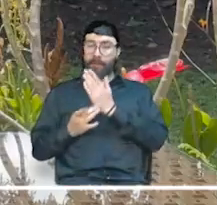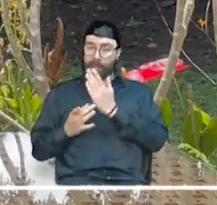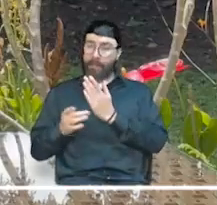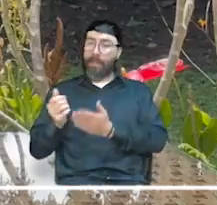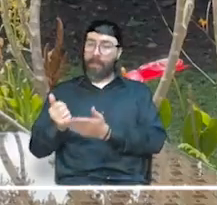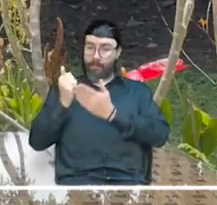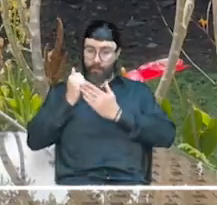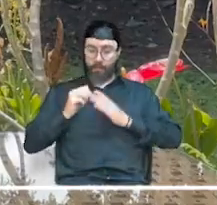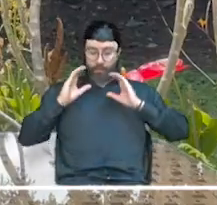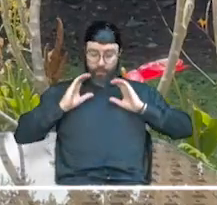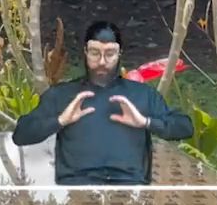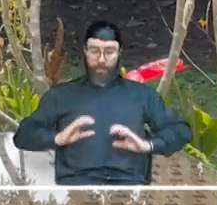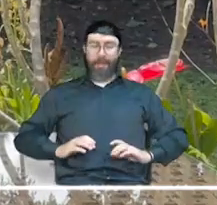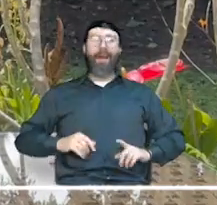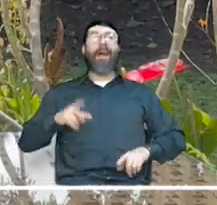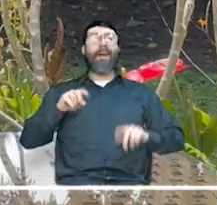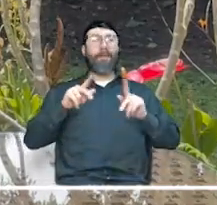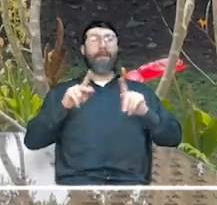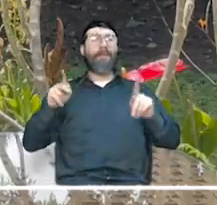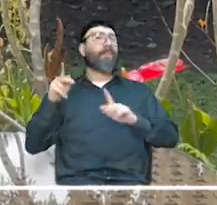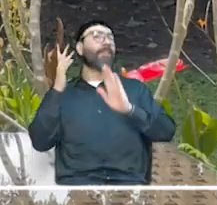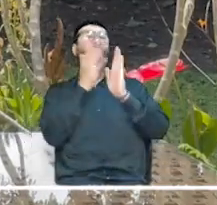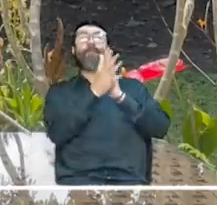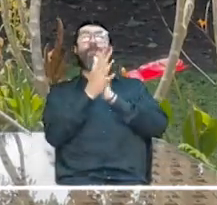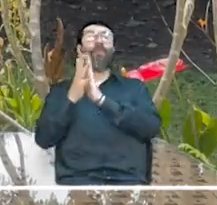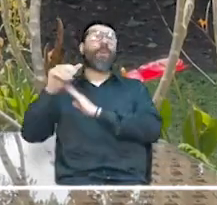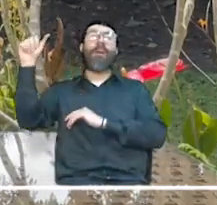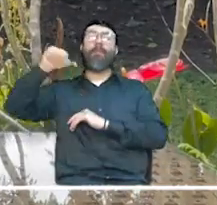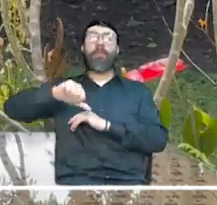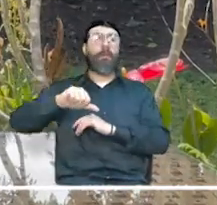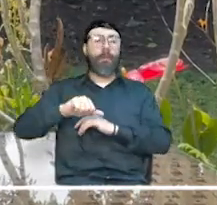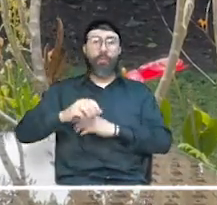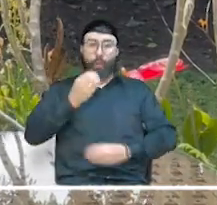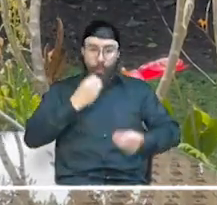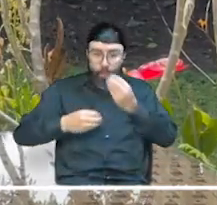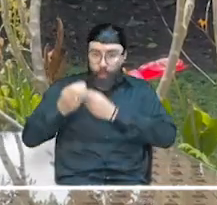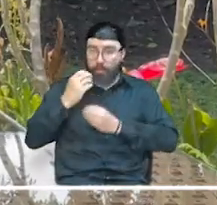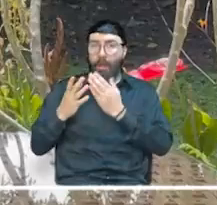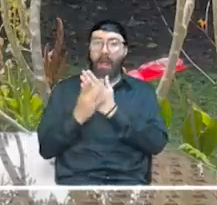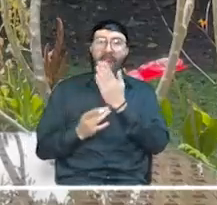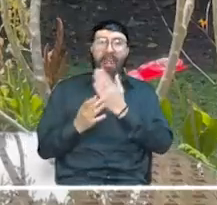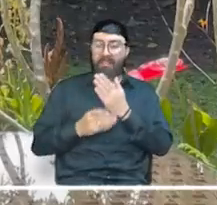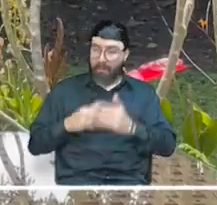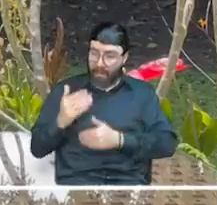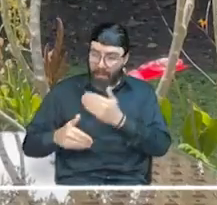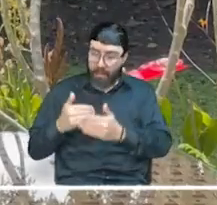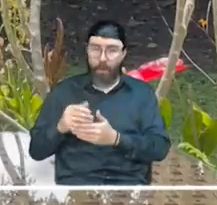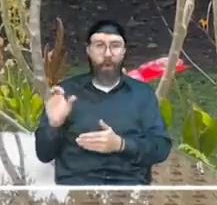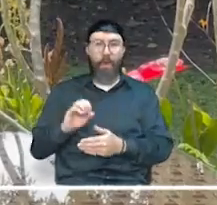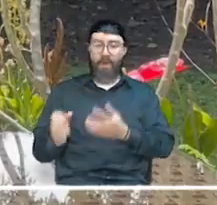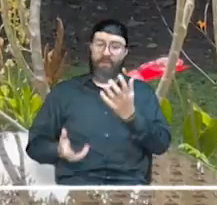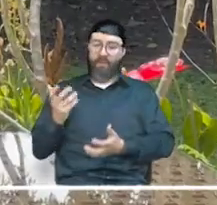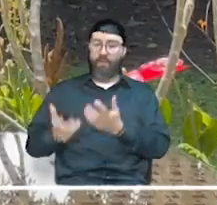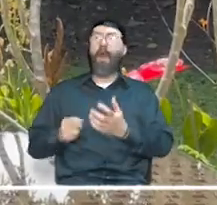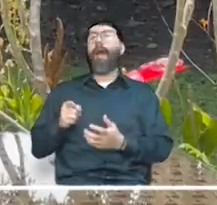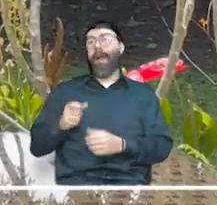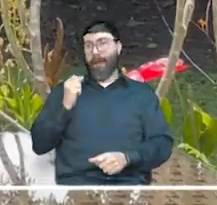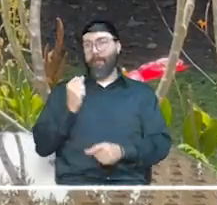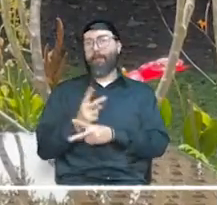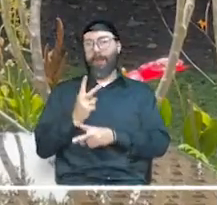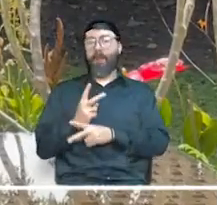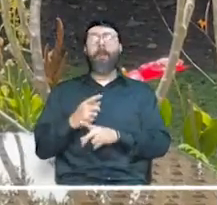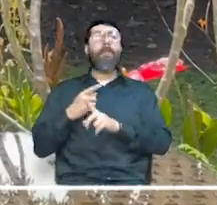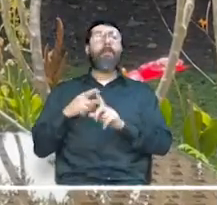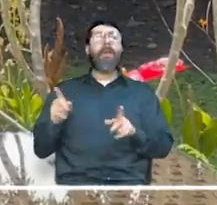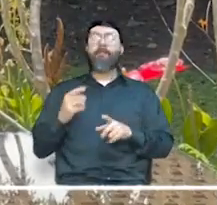llevado por la desinformación, porque comer mucha grasa procesada o frita sí es supremamente peligroso, pero